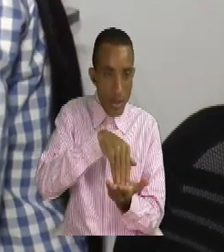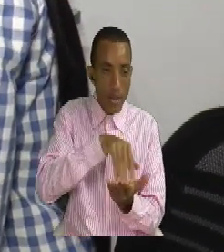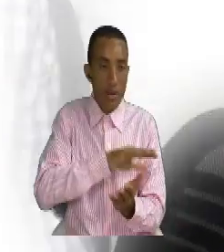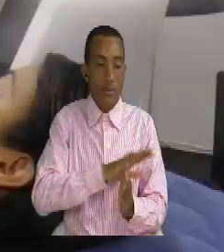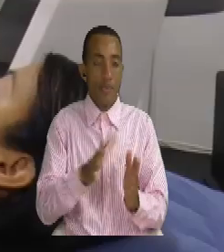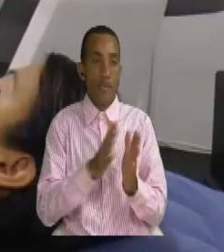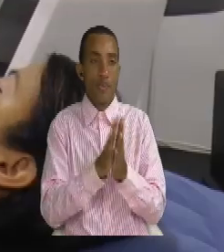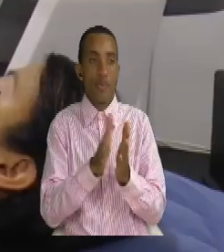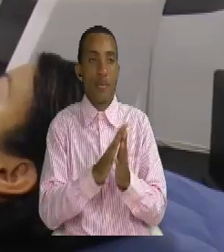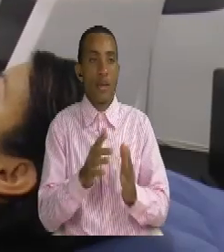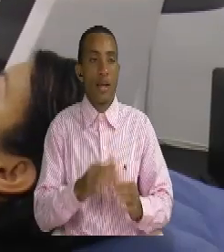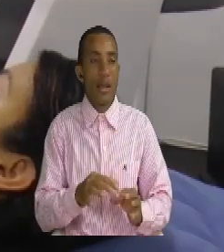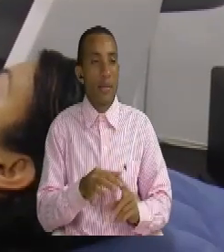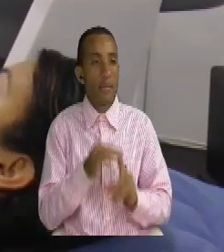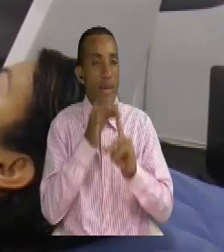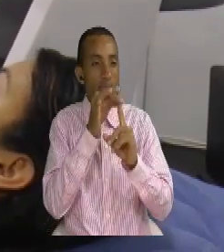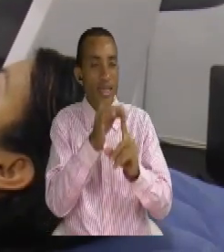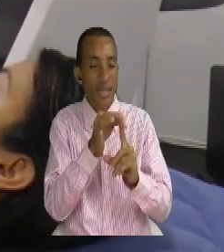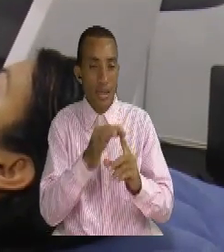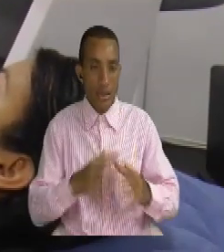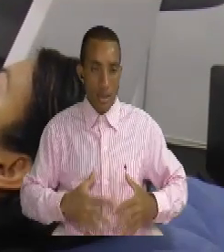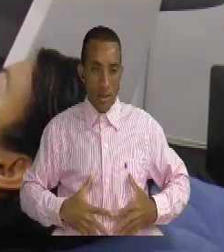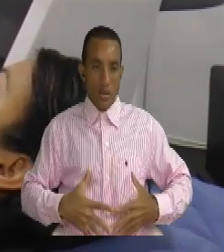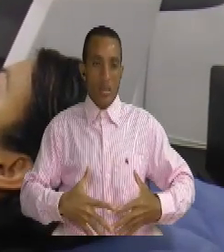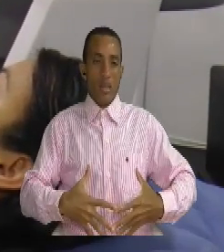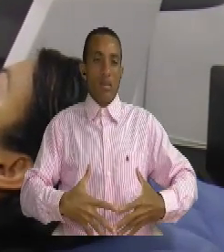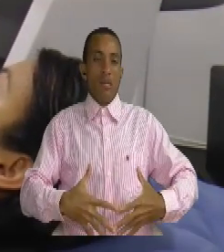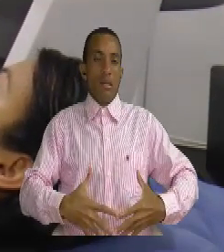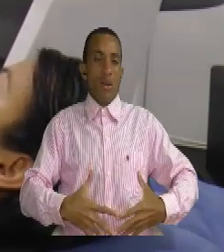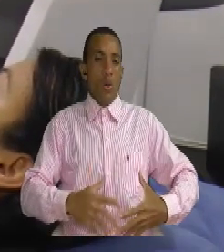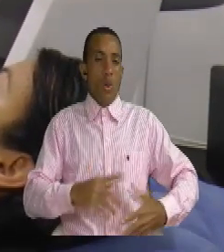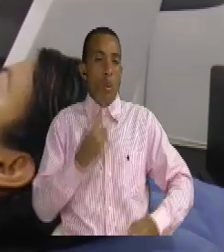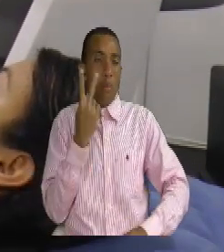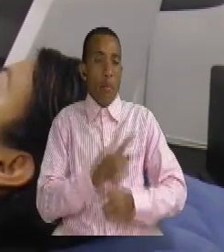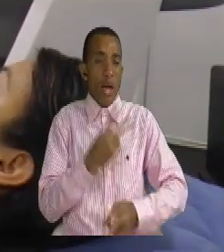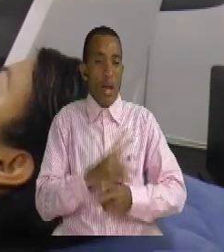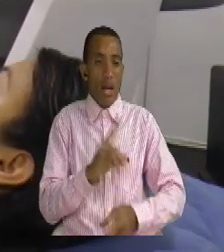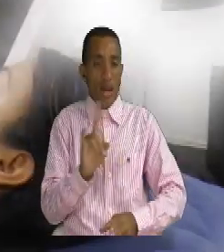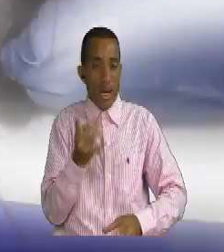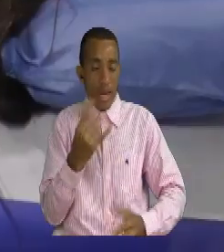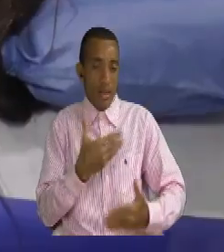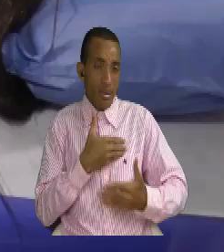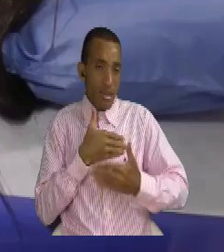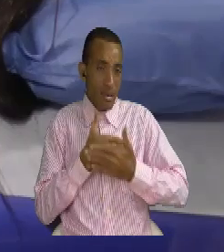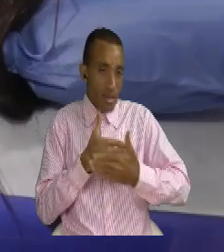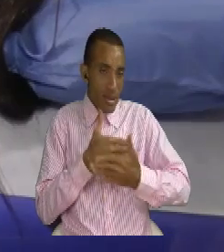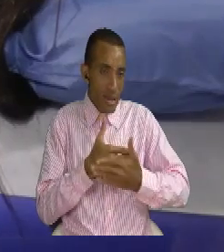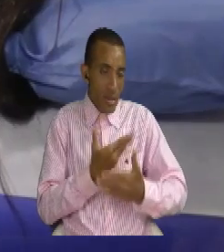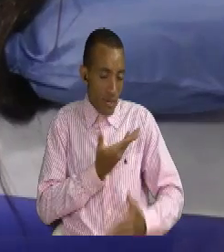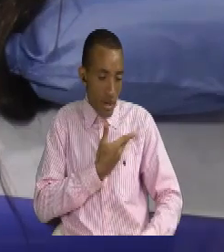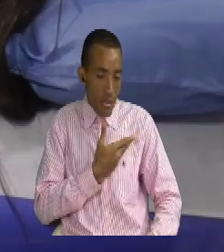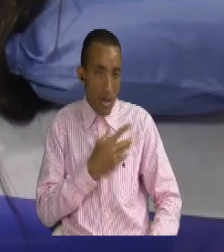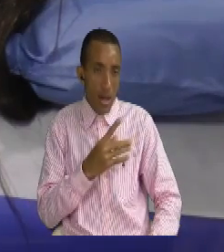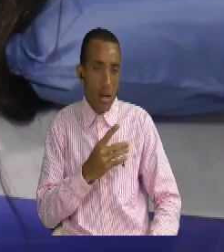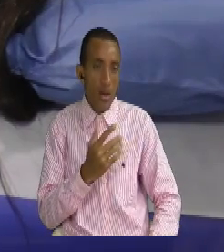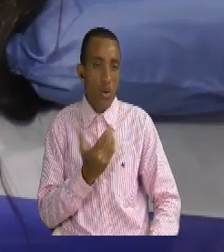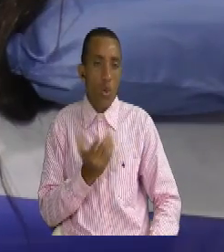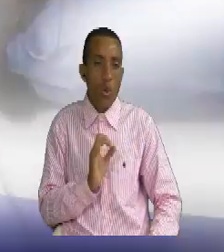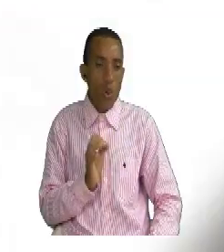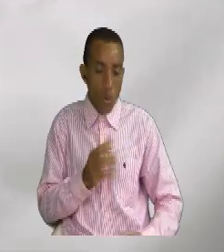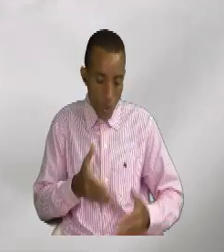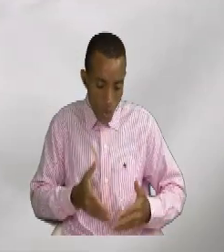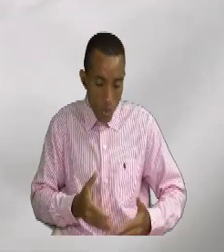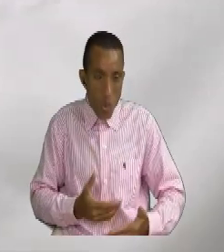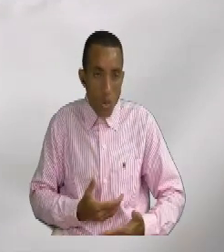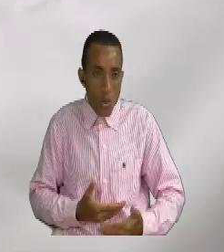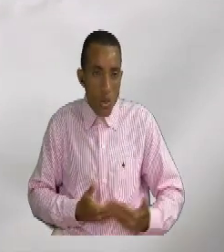indica, es especialidad en el embarazo de alto riesgo, todo lo que conlleve un embarazo, una patología de la mamá o del bebé que pudiera llegar a complicar la salud